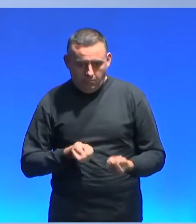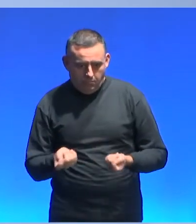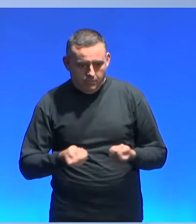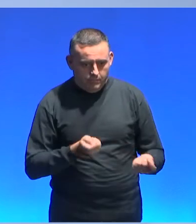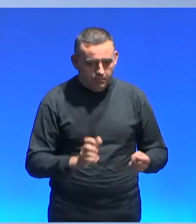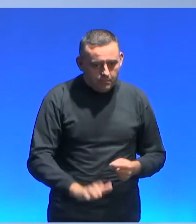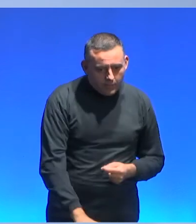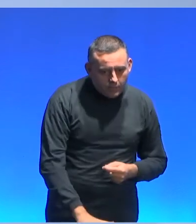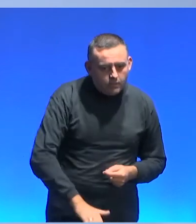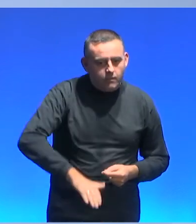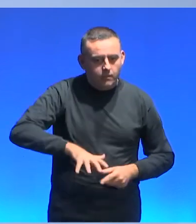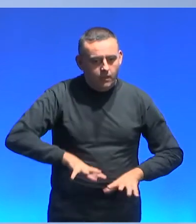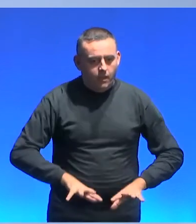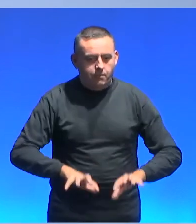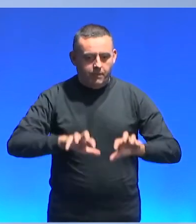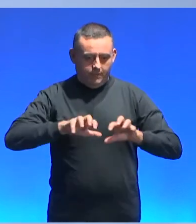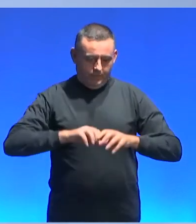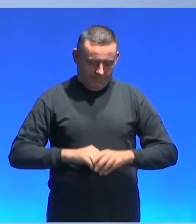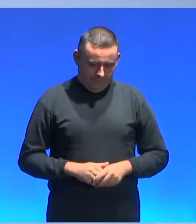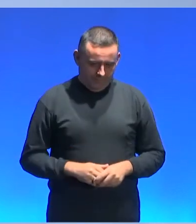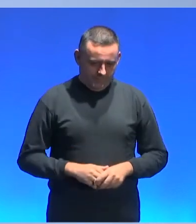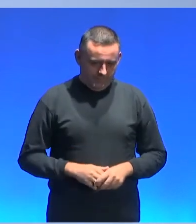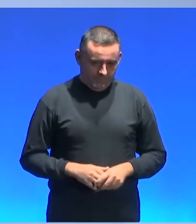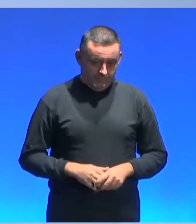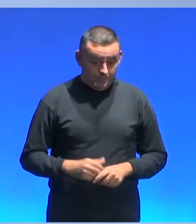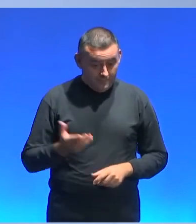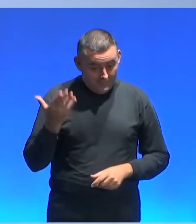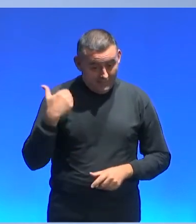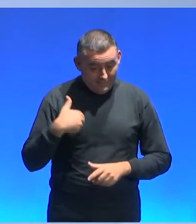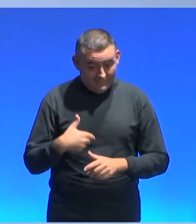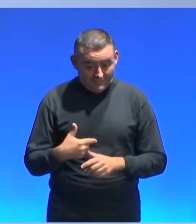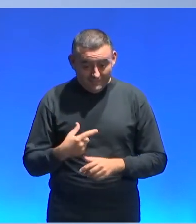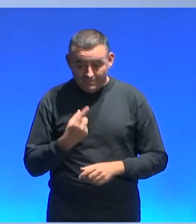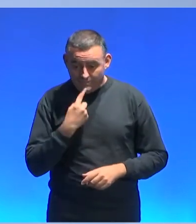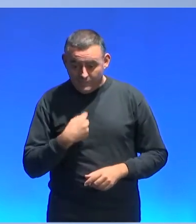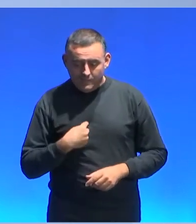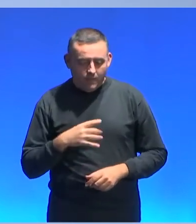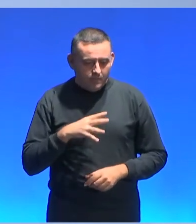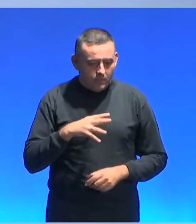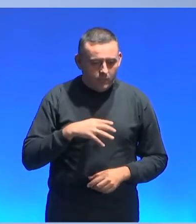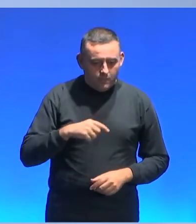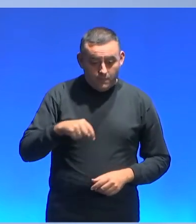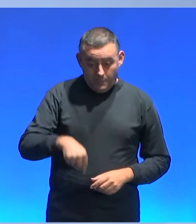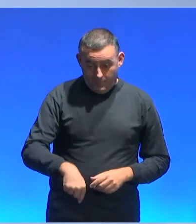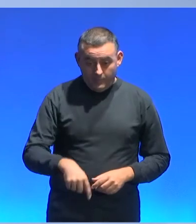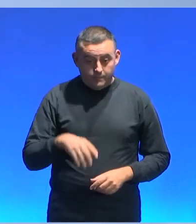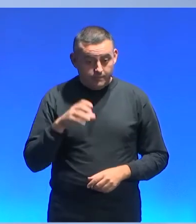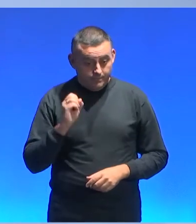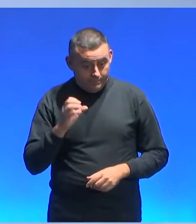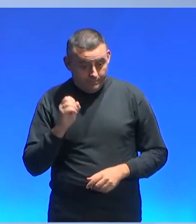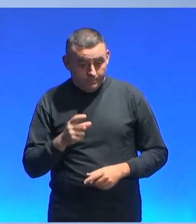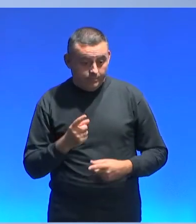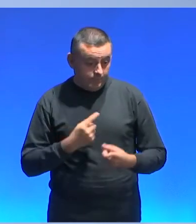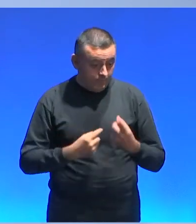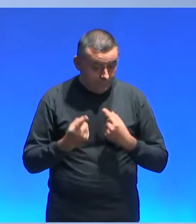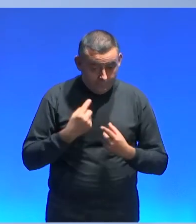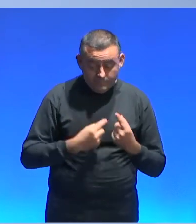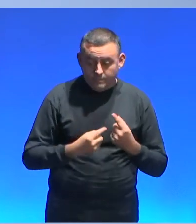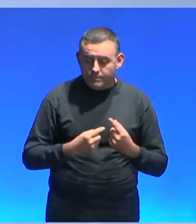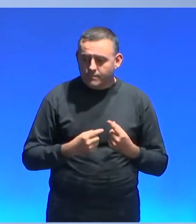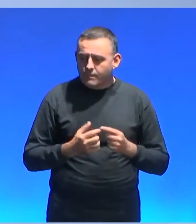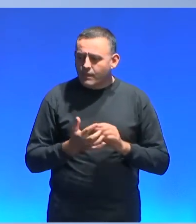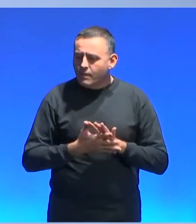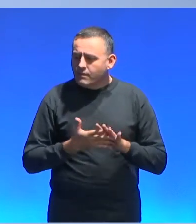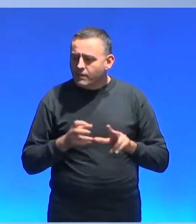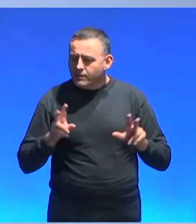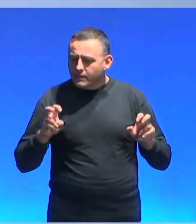juego. Me pidieron de comentar este tema a lo largo de este tiempo de encierre. Escribí